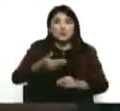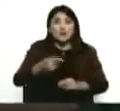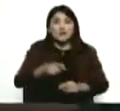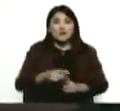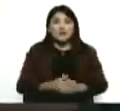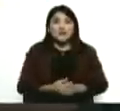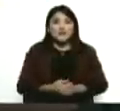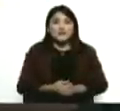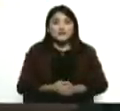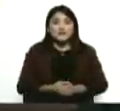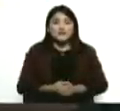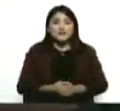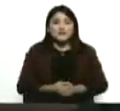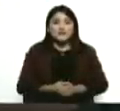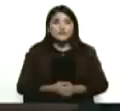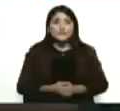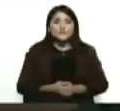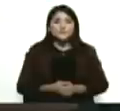porque esto nos permite